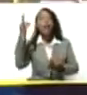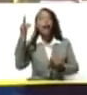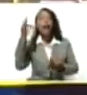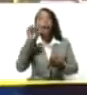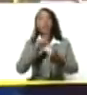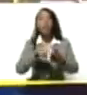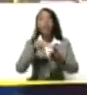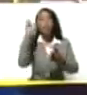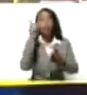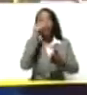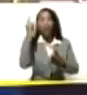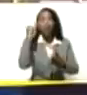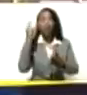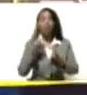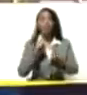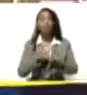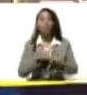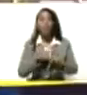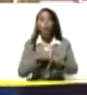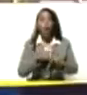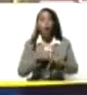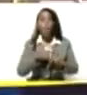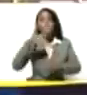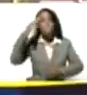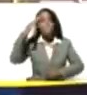diputada oficial